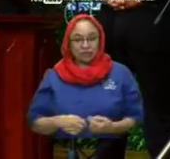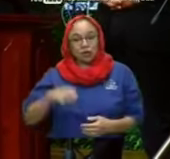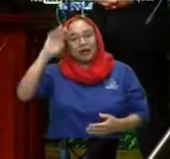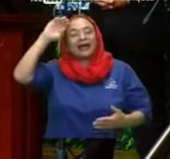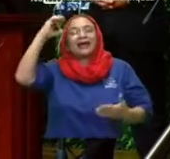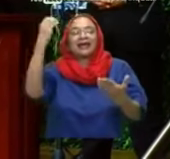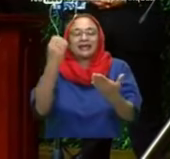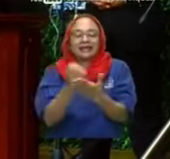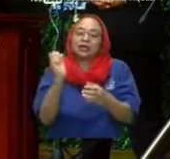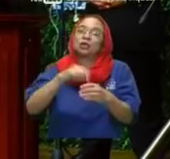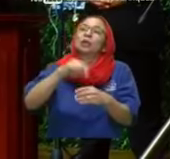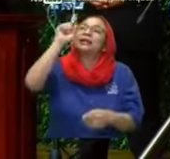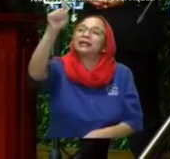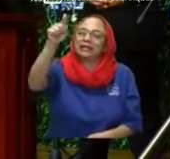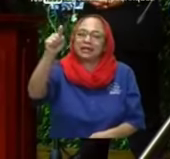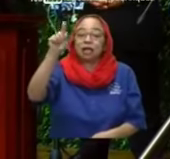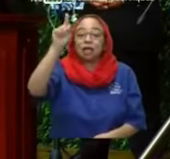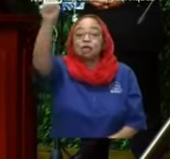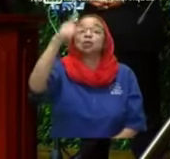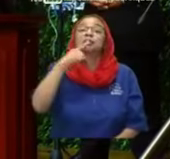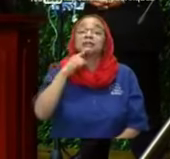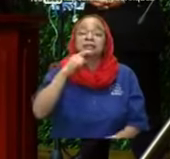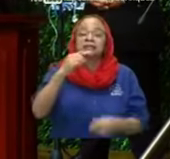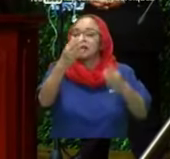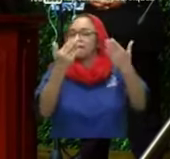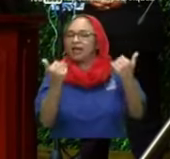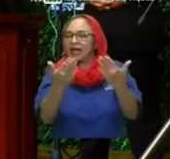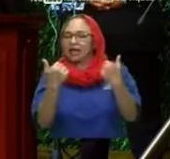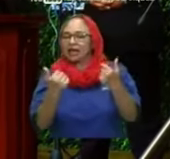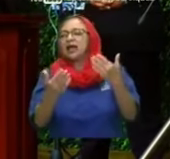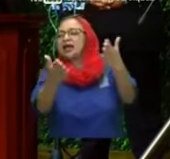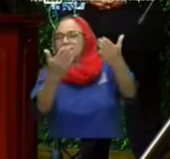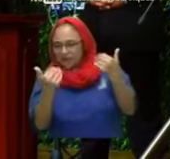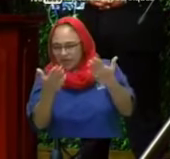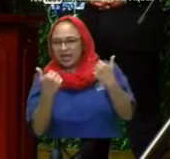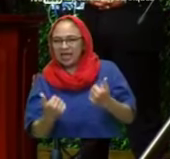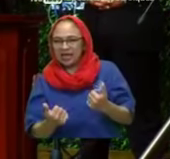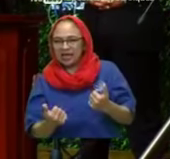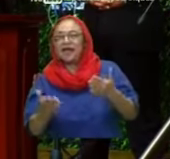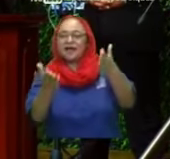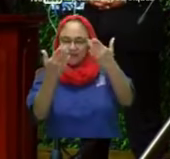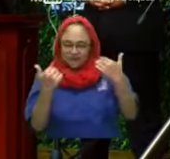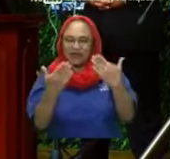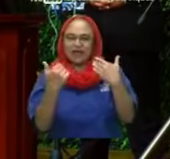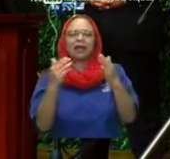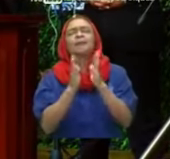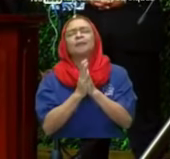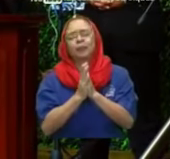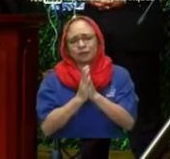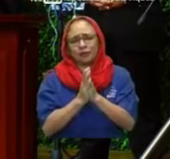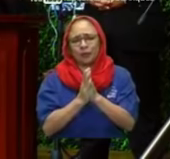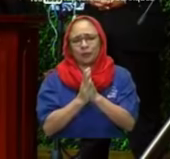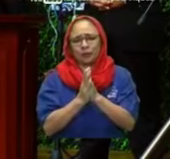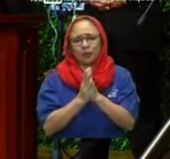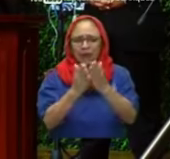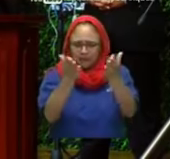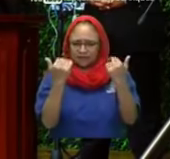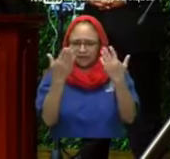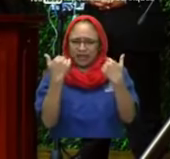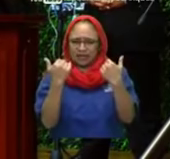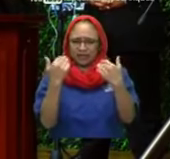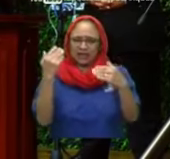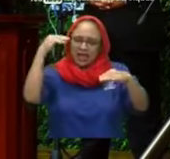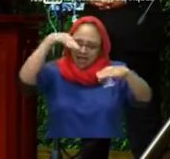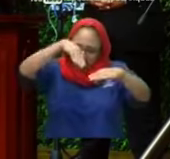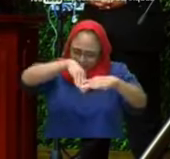ven, ven, ven. Ven, ven, entra